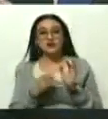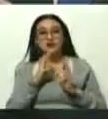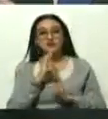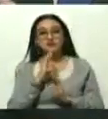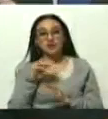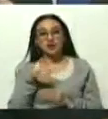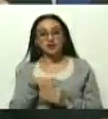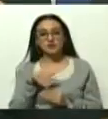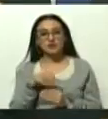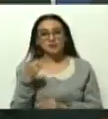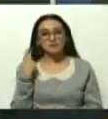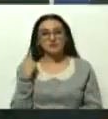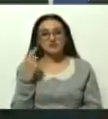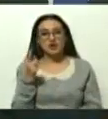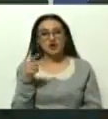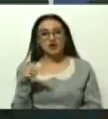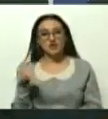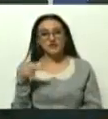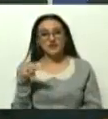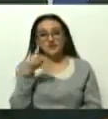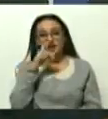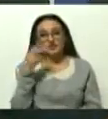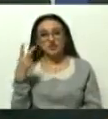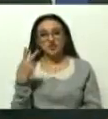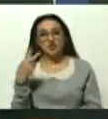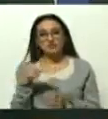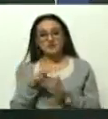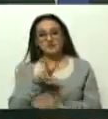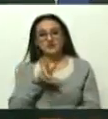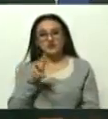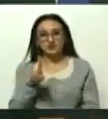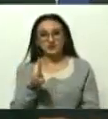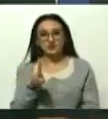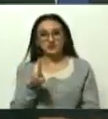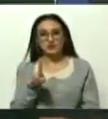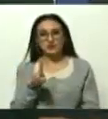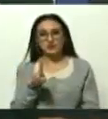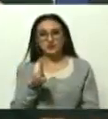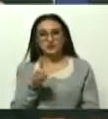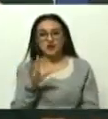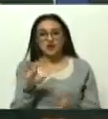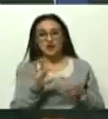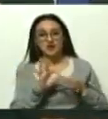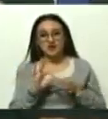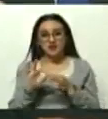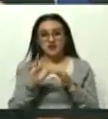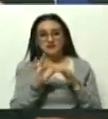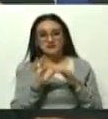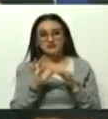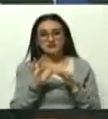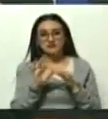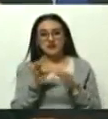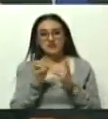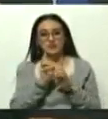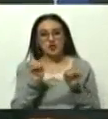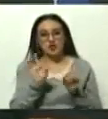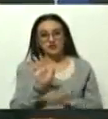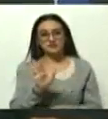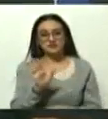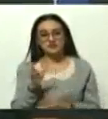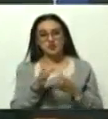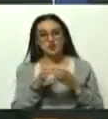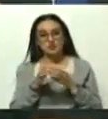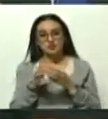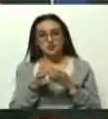resultados electorales del pasado mes de noviembre del año 21, cuando esta alianza, llamada así Alianza Democrática, conformada por